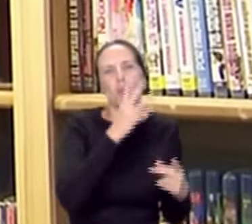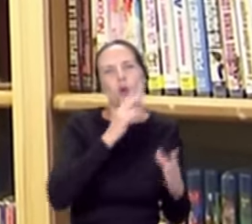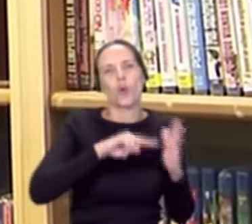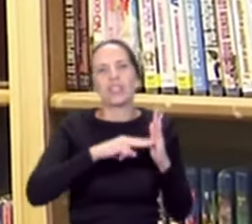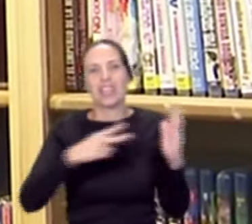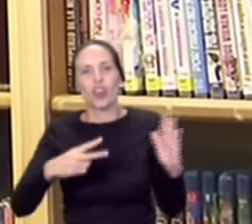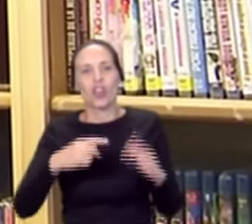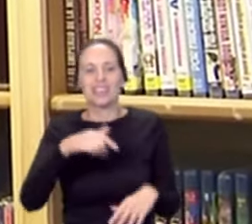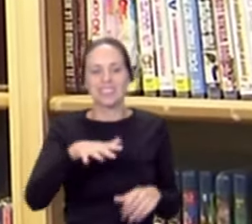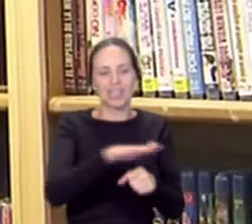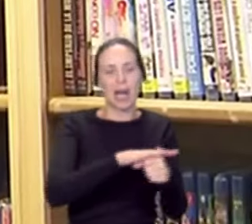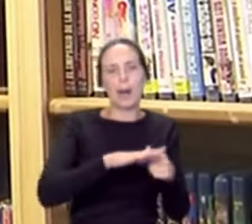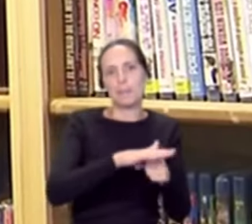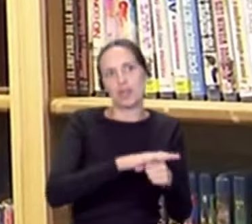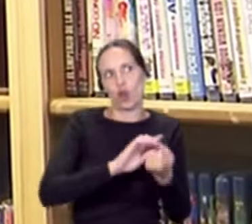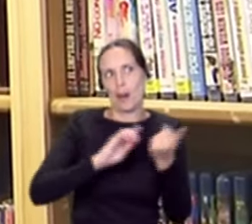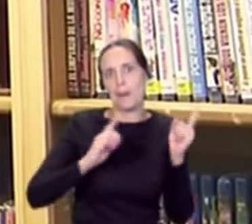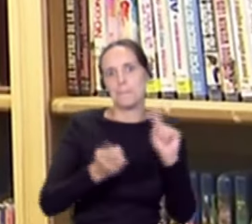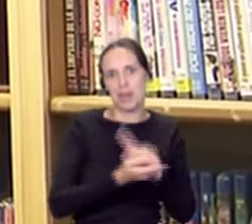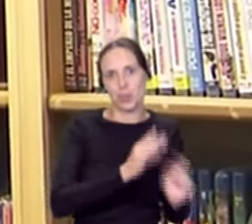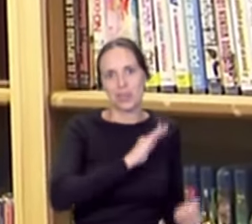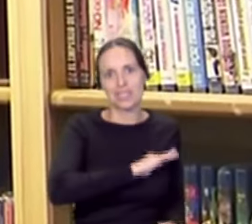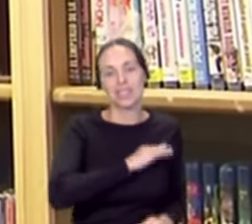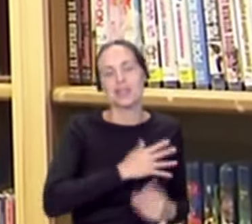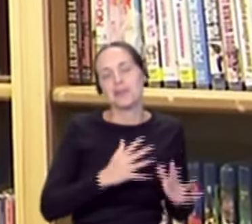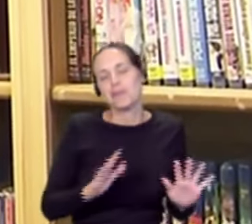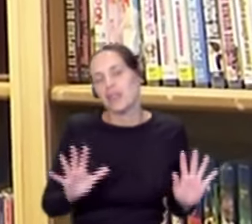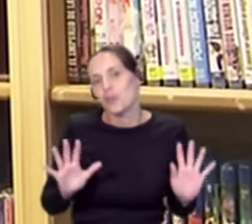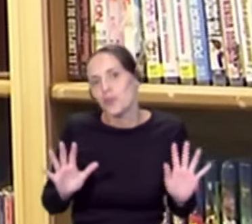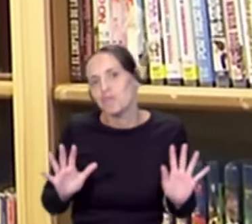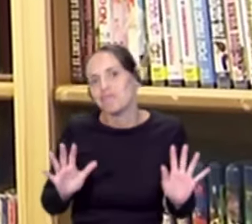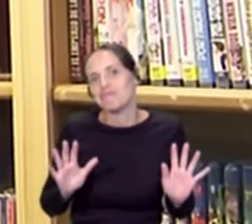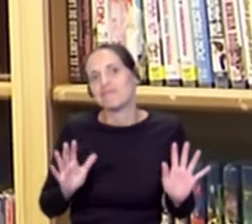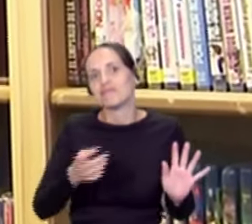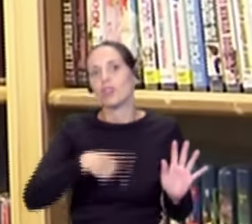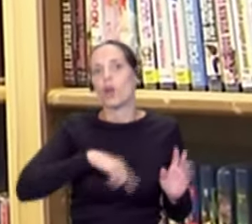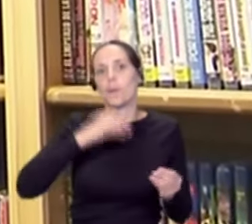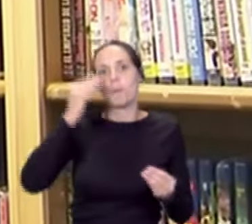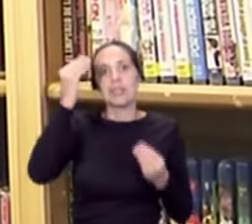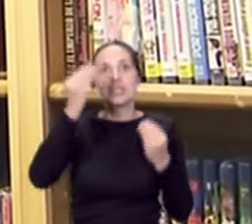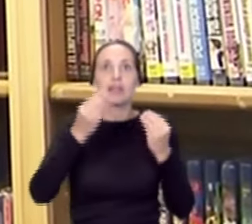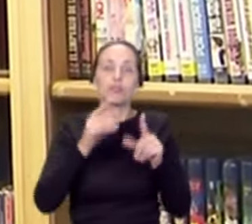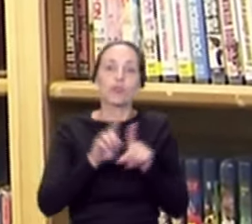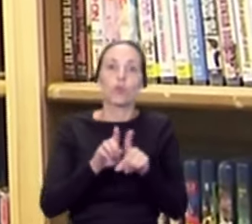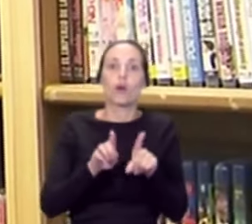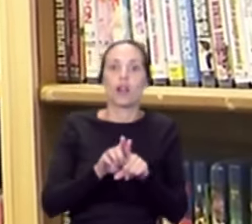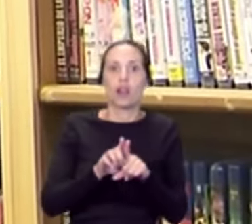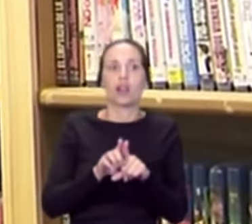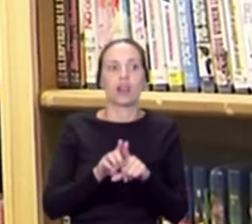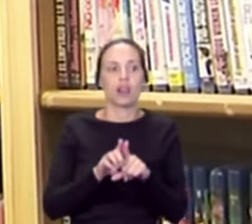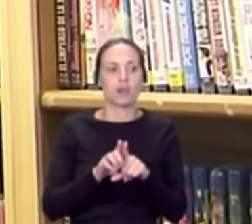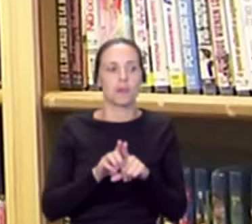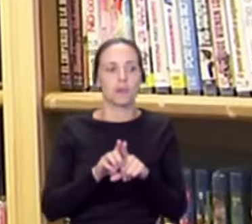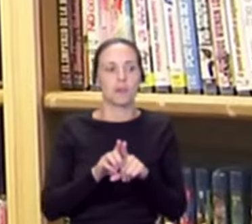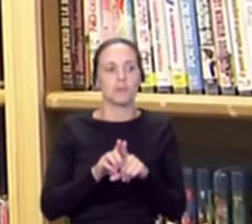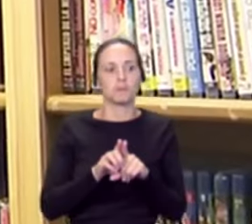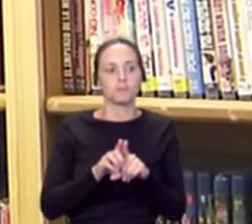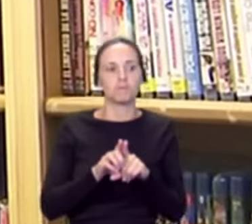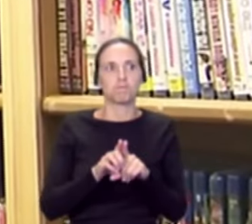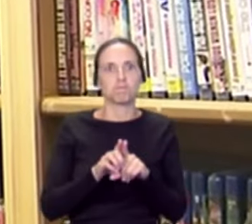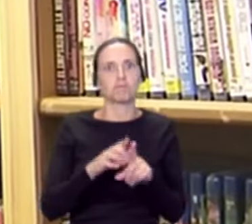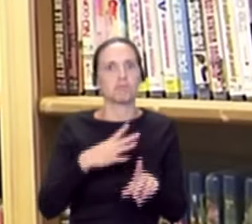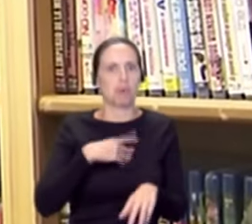y este ámbito, ¿no? Pero pensamos que todavía puede haber, si no un largo, al menos